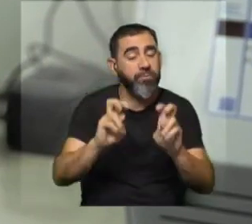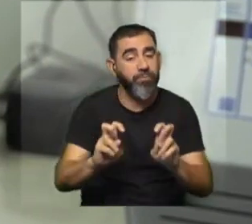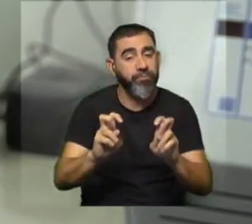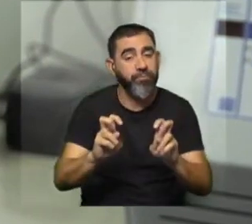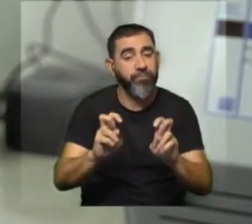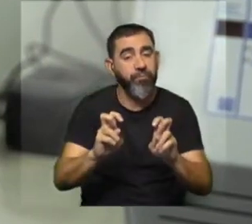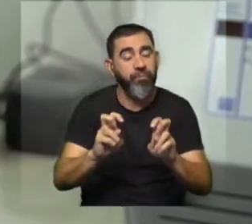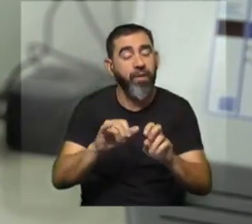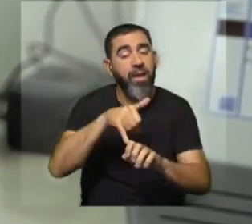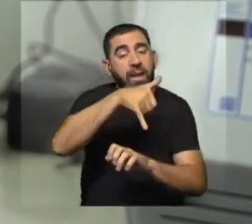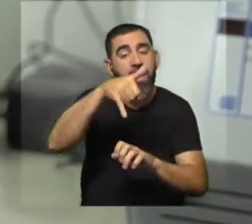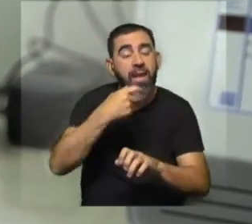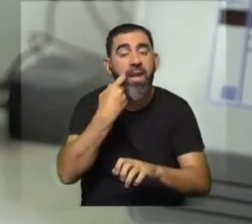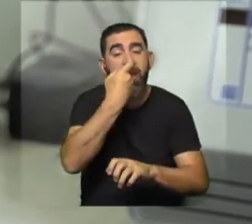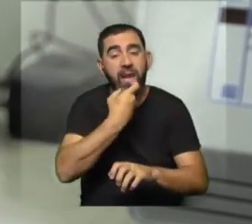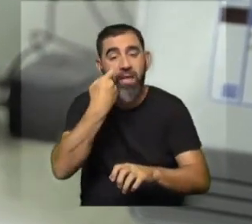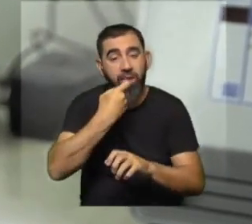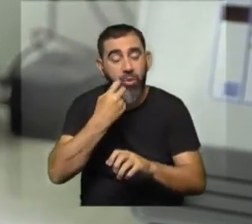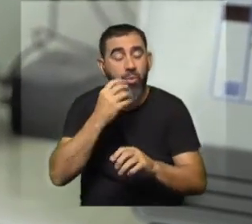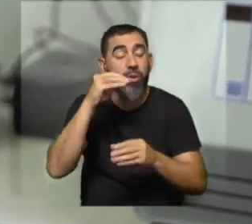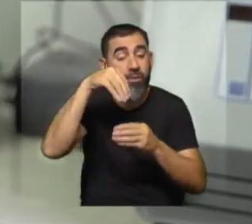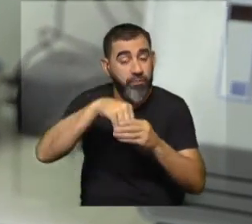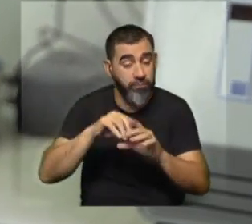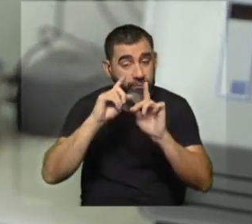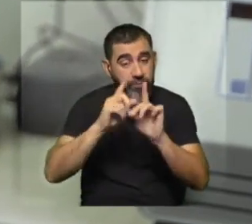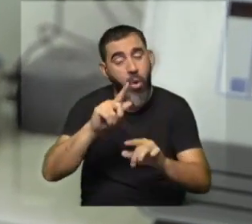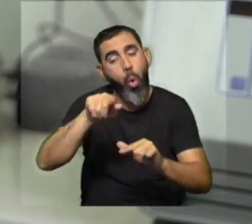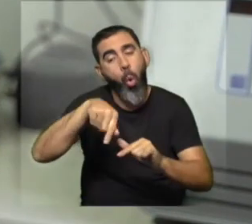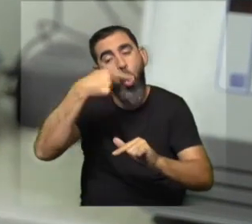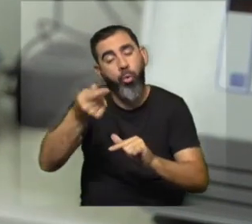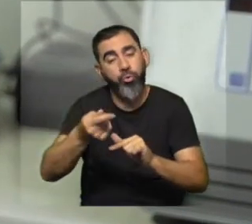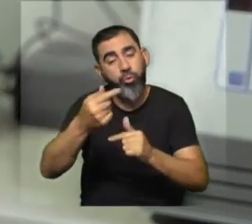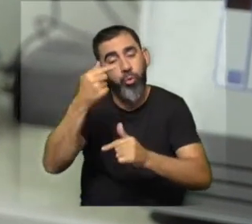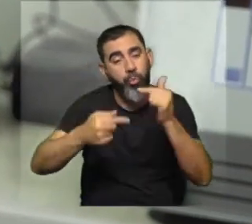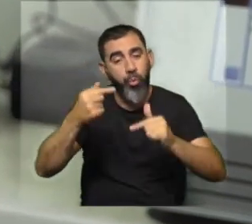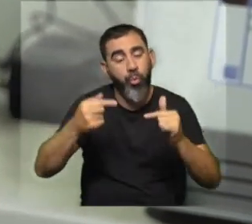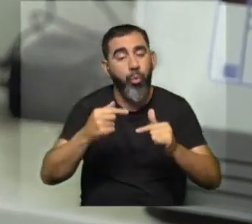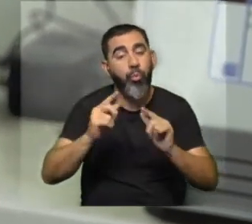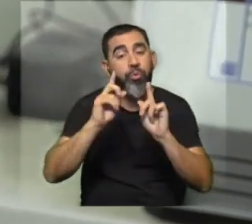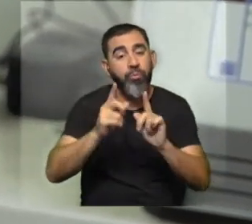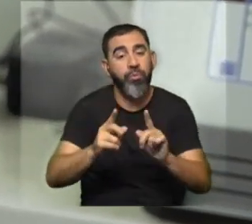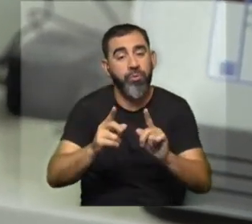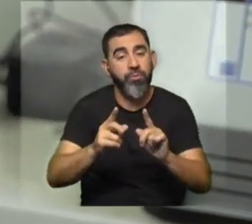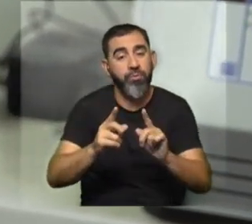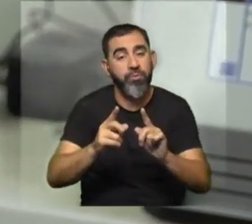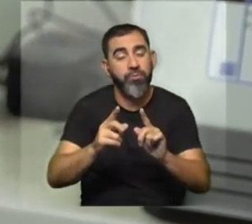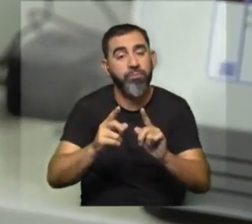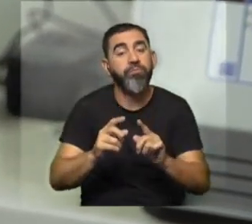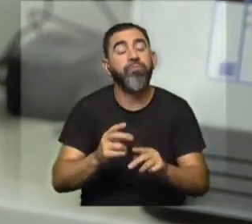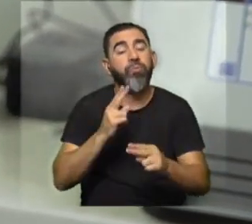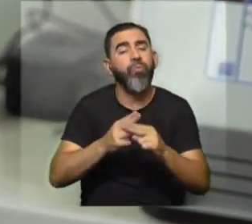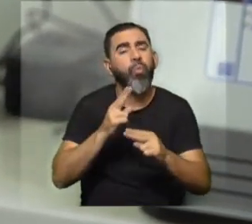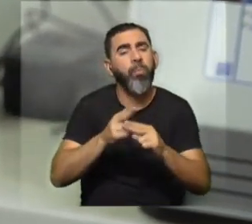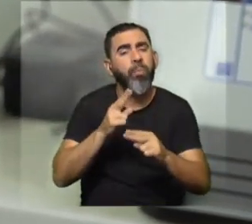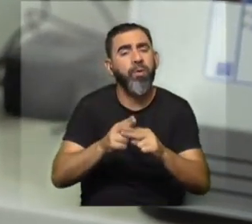del fluido bucal, que incluye además otro producto de secreción, en realidad es un exudado, que se